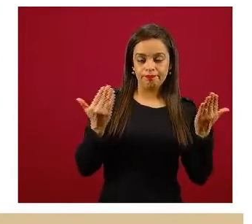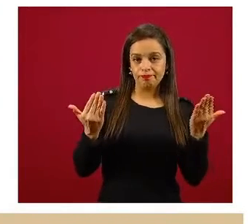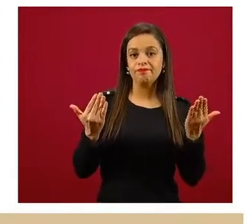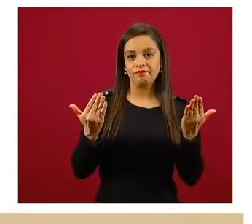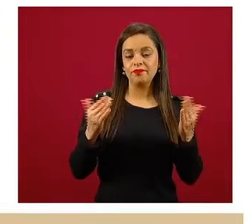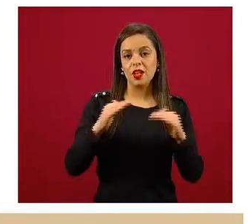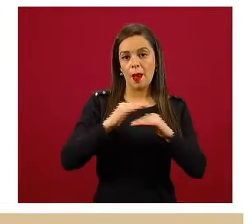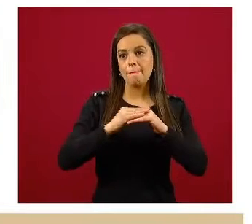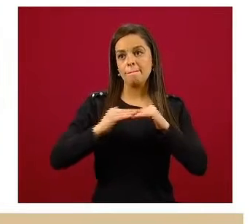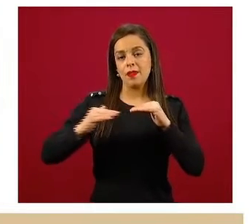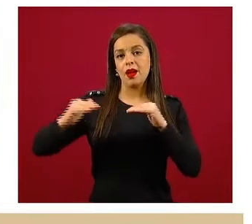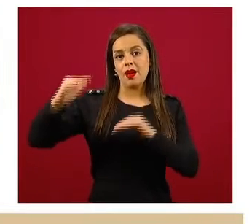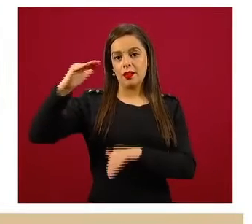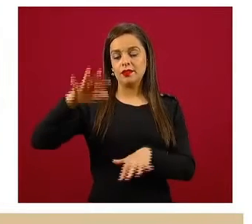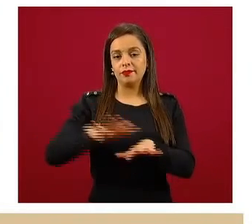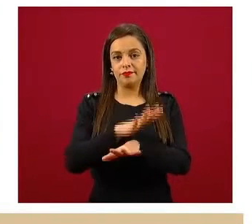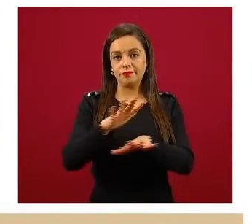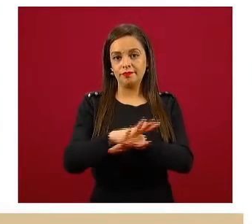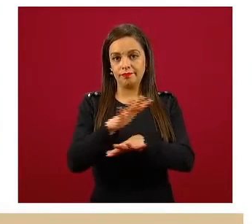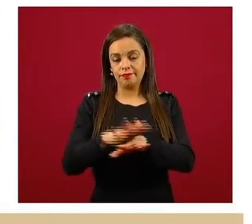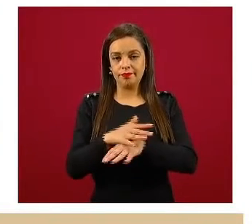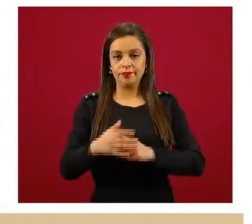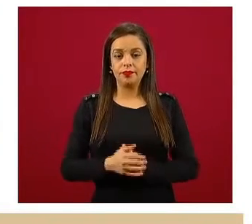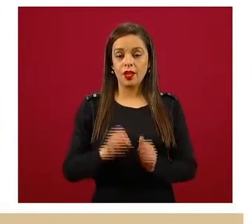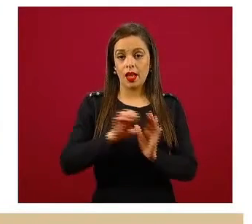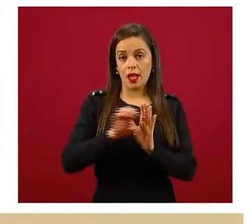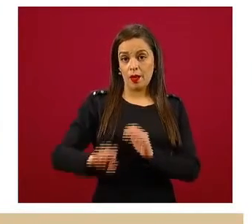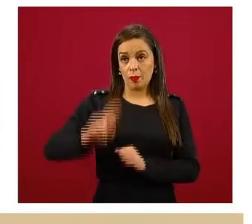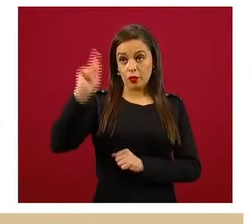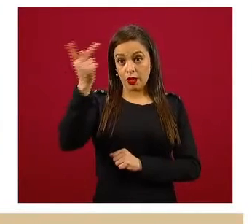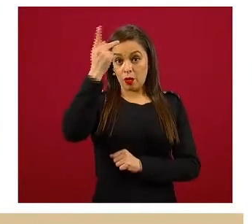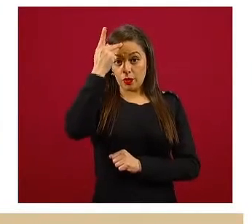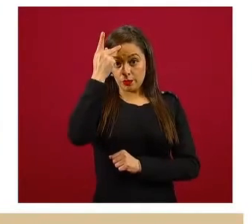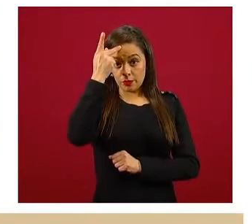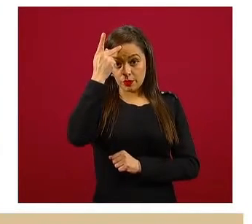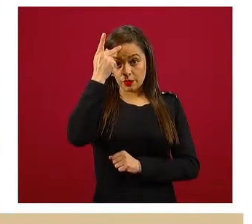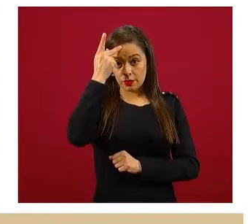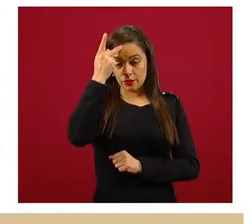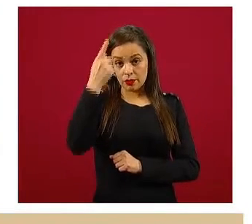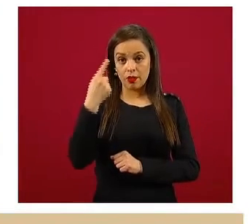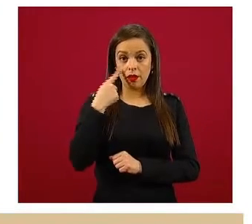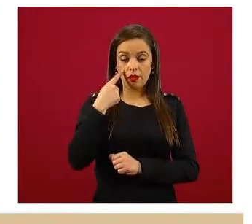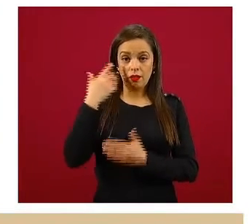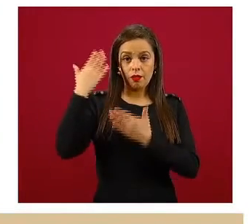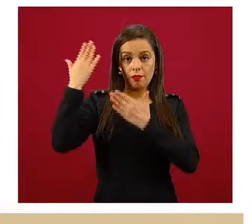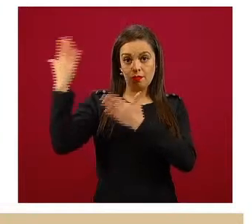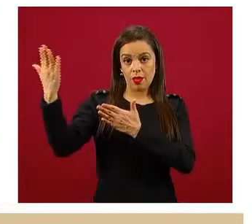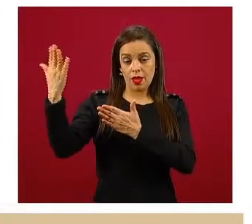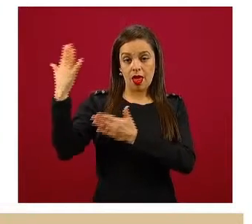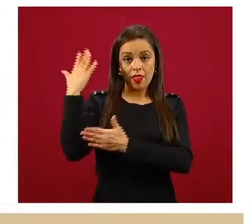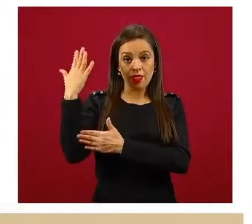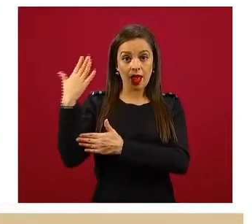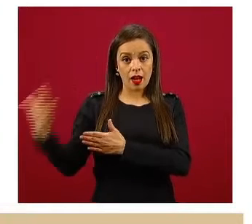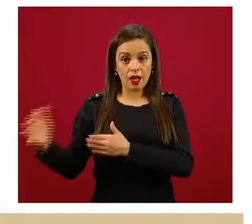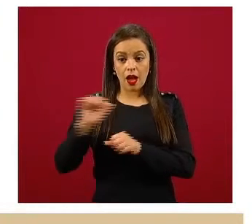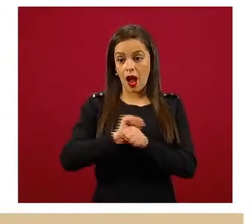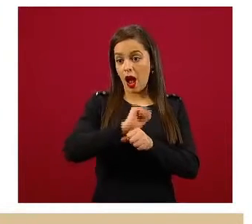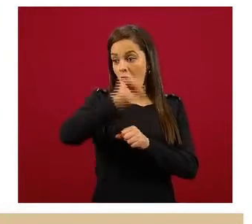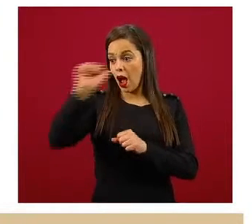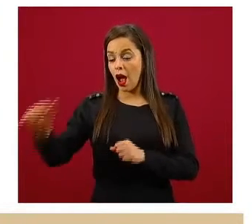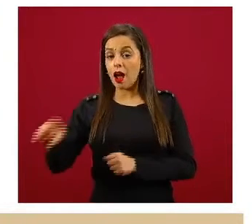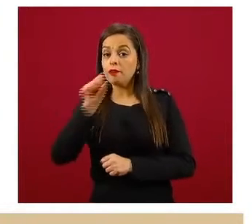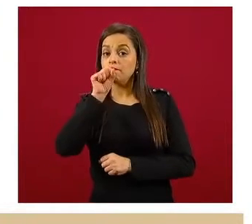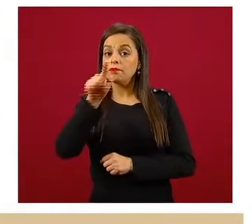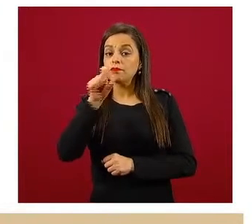resto de estados, por ejemplo, de San Luis Potosí hacia la derecha de su pantalla, hasta llegar a Jalisco y Ciudad de México,